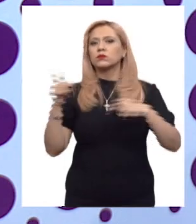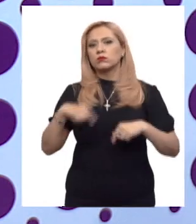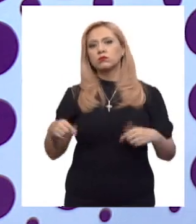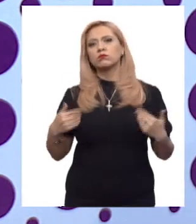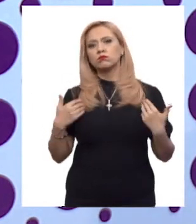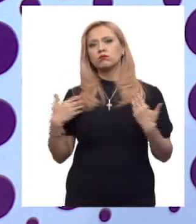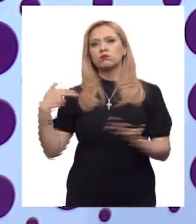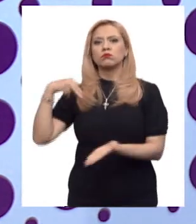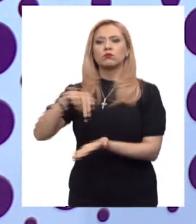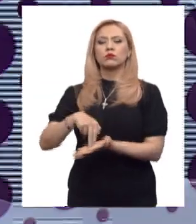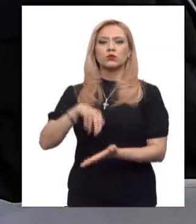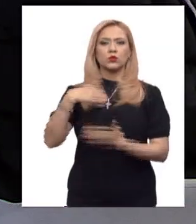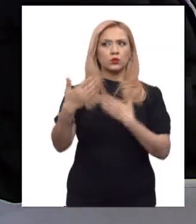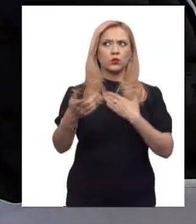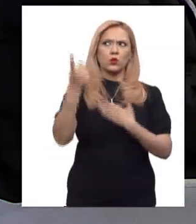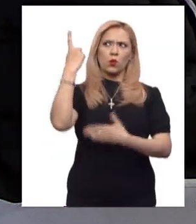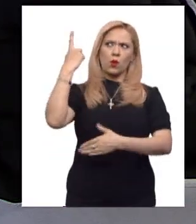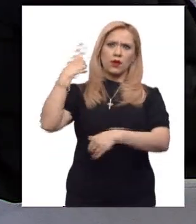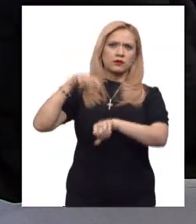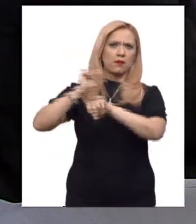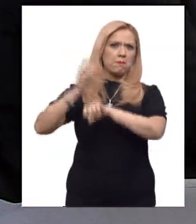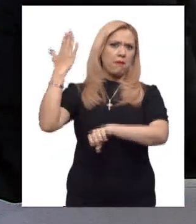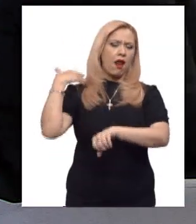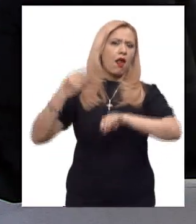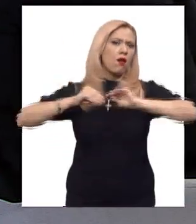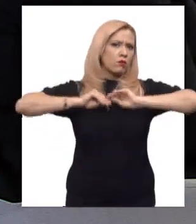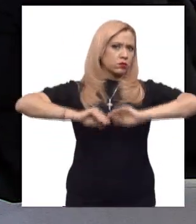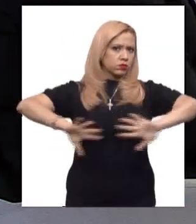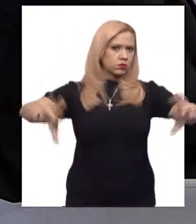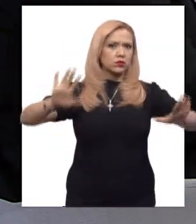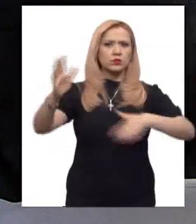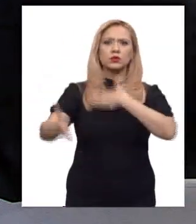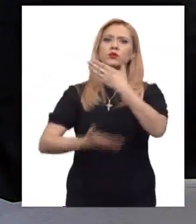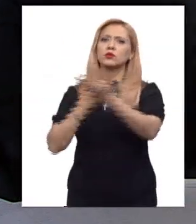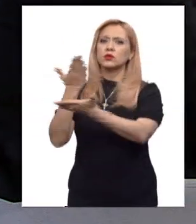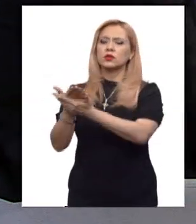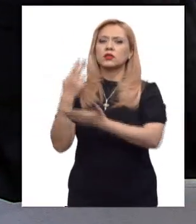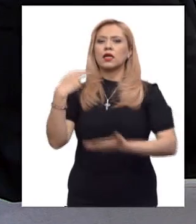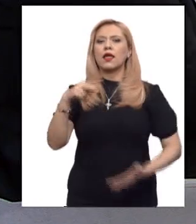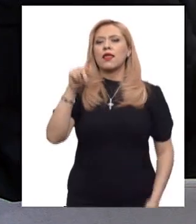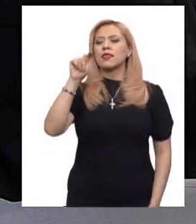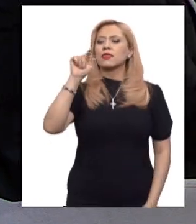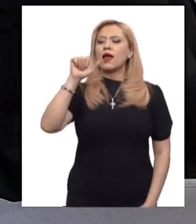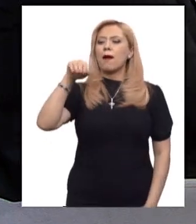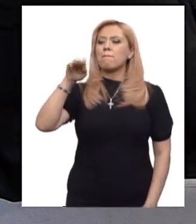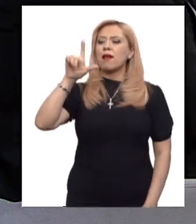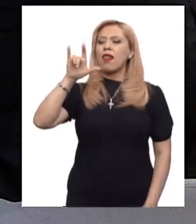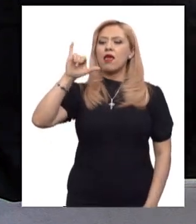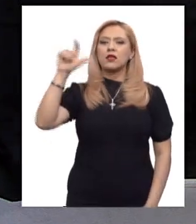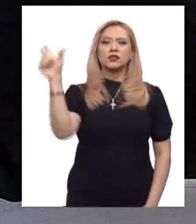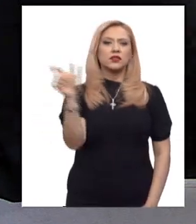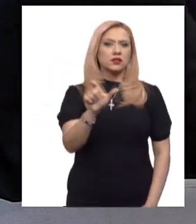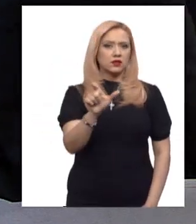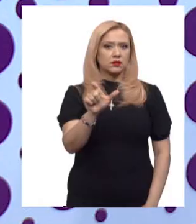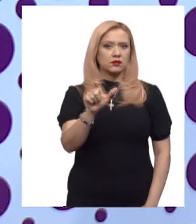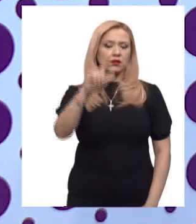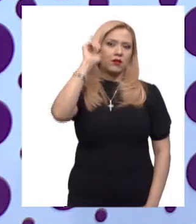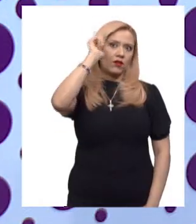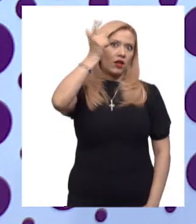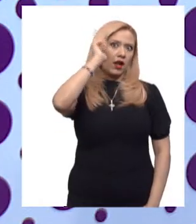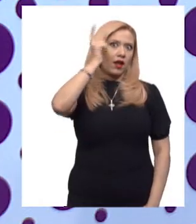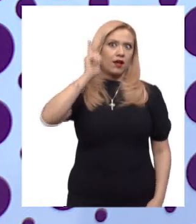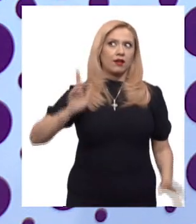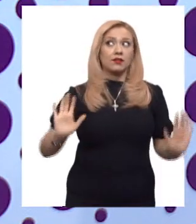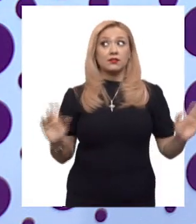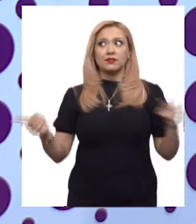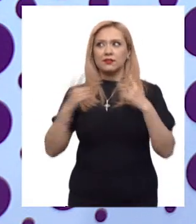hecho justo la semana pasada lanzamos una iniciativa que se llama latamleaks.lat, donde esperamos poder tener este tipo